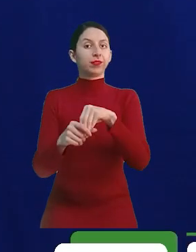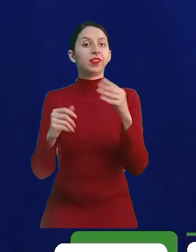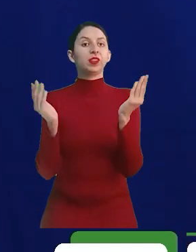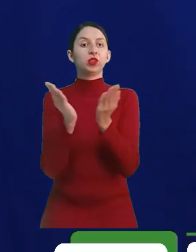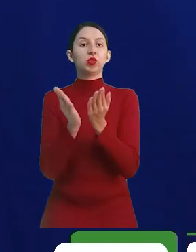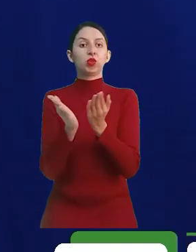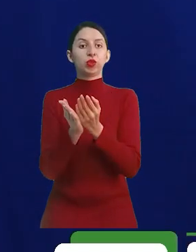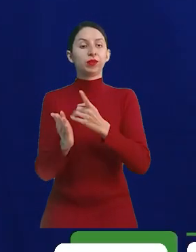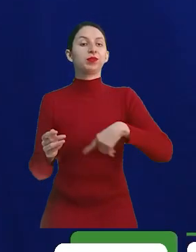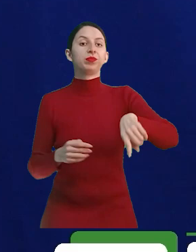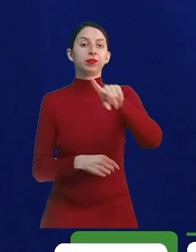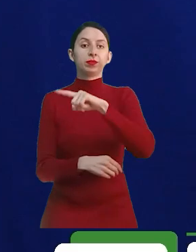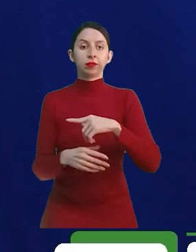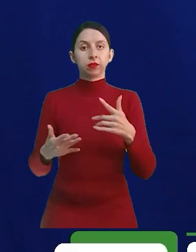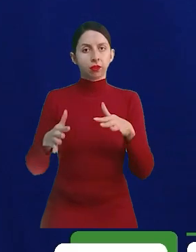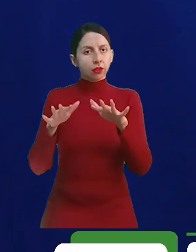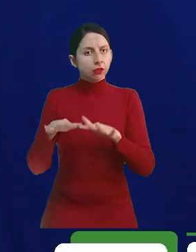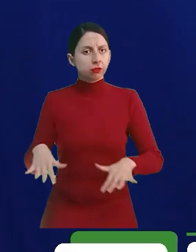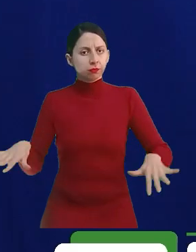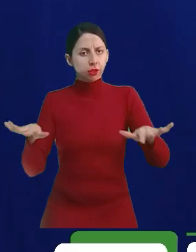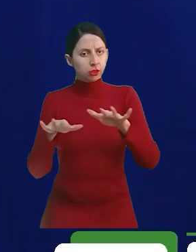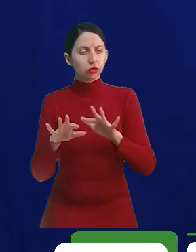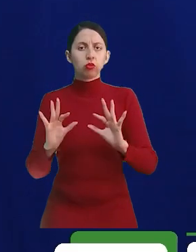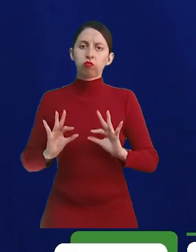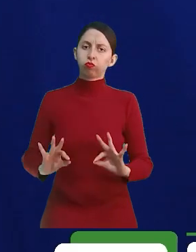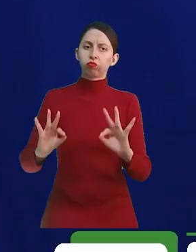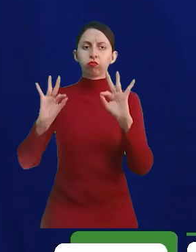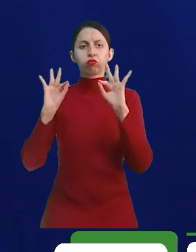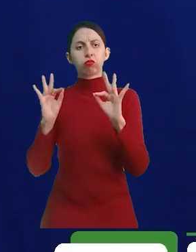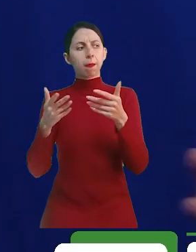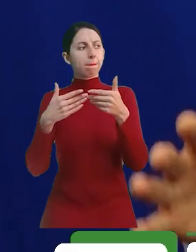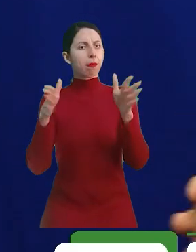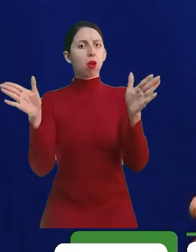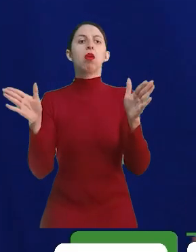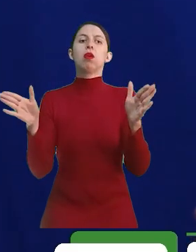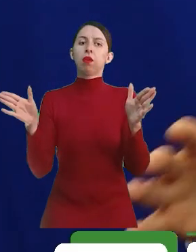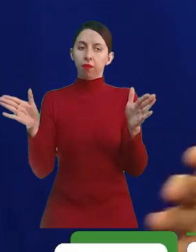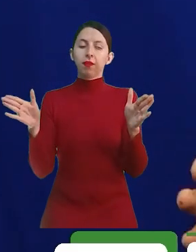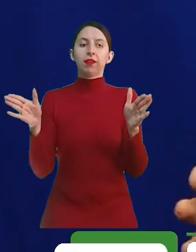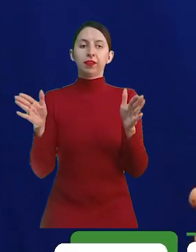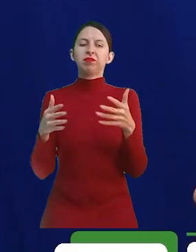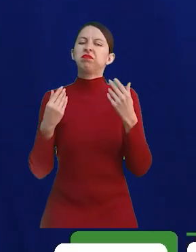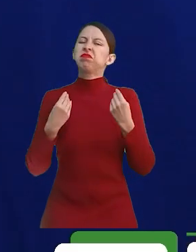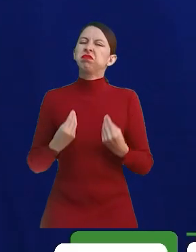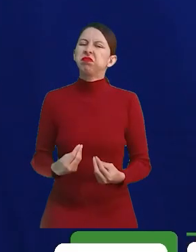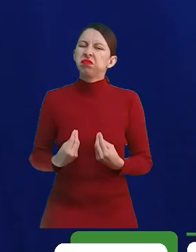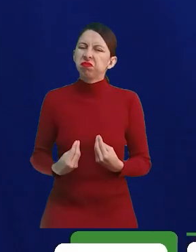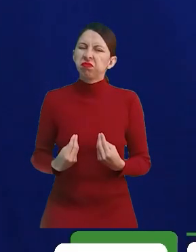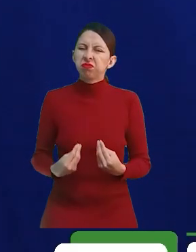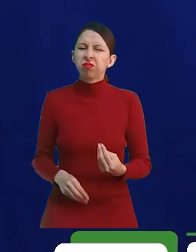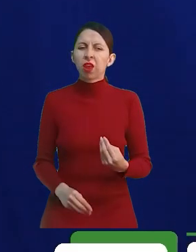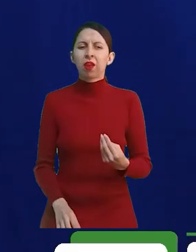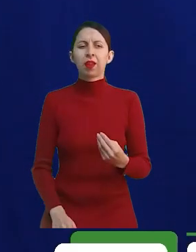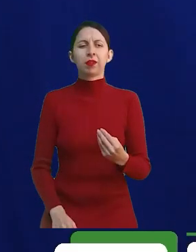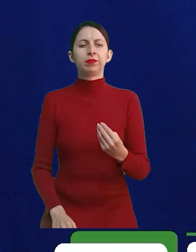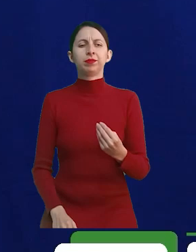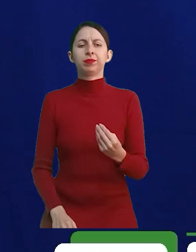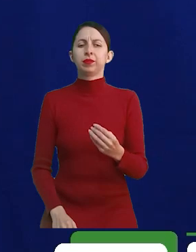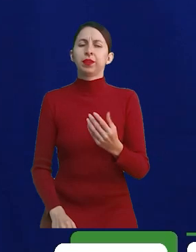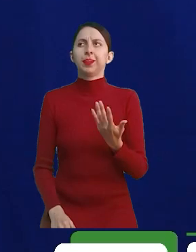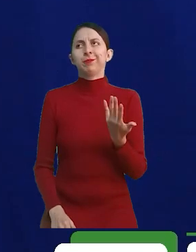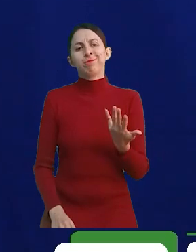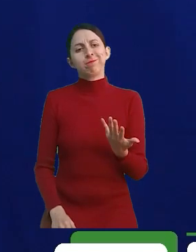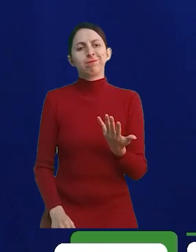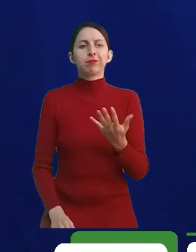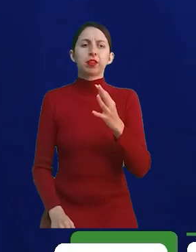del tiempo nuestros estud estudiantes de tal manera que todo el campus sea una una aula abierta debemos garantizar que no